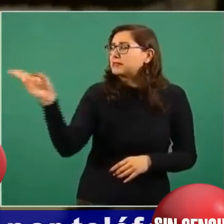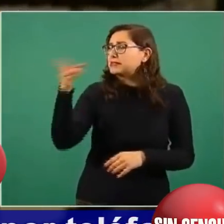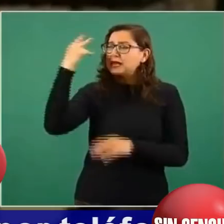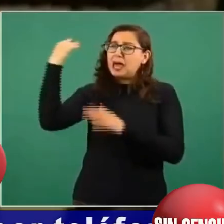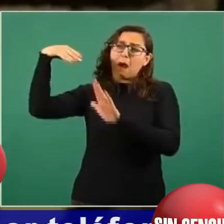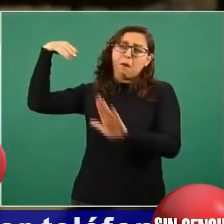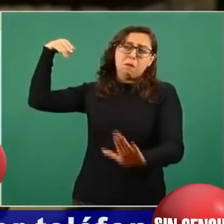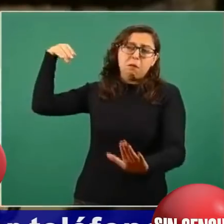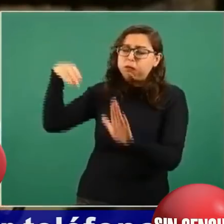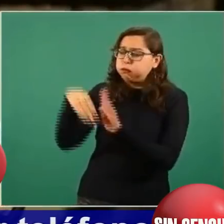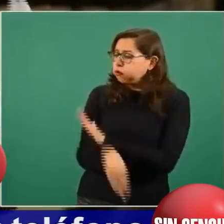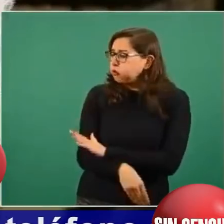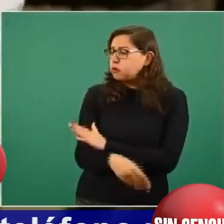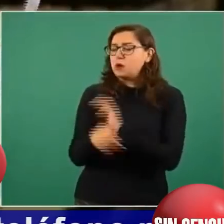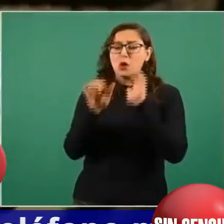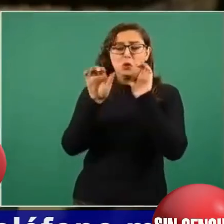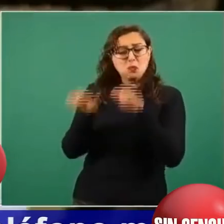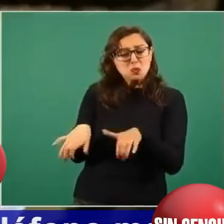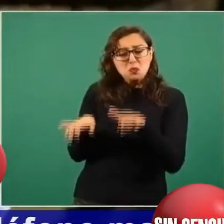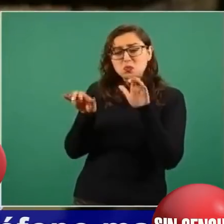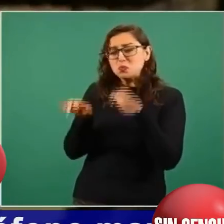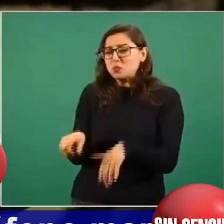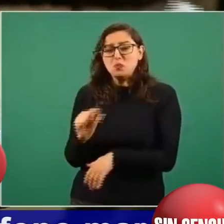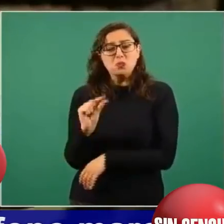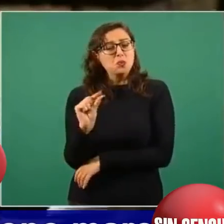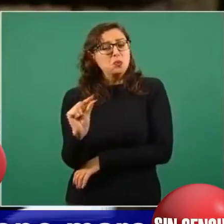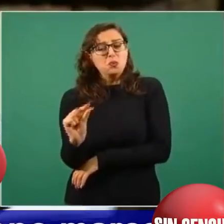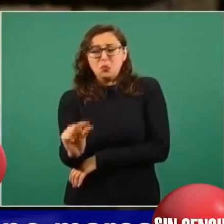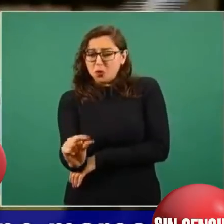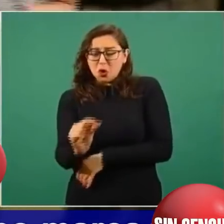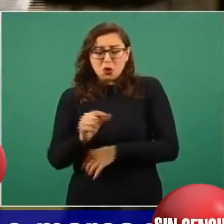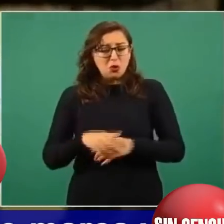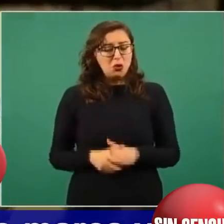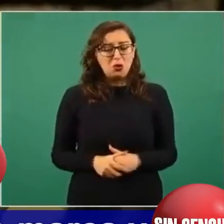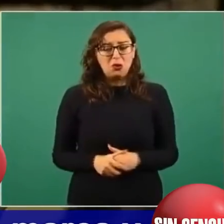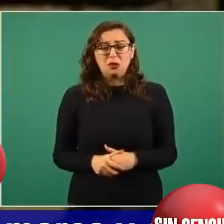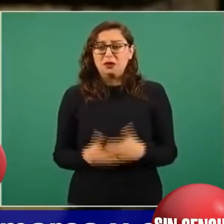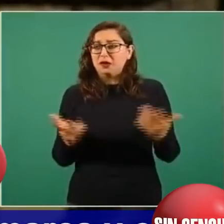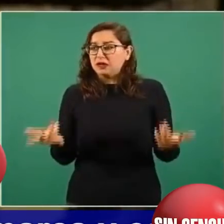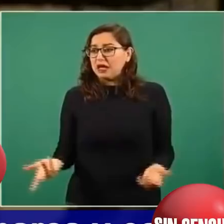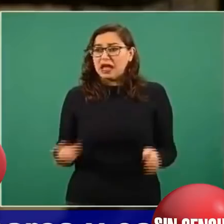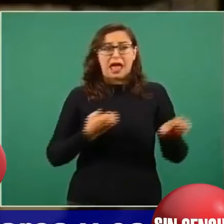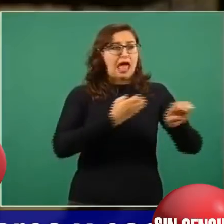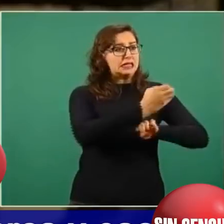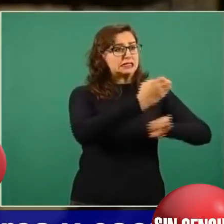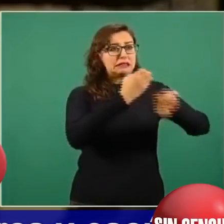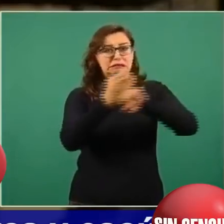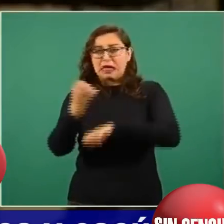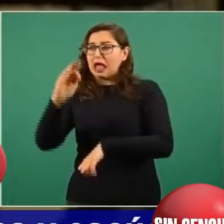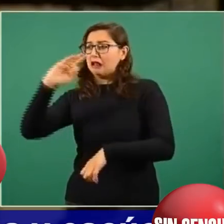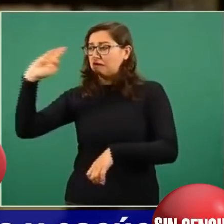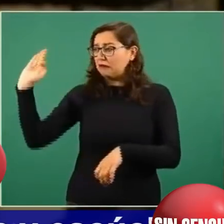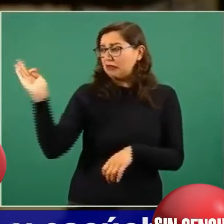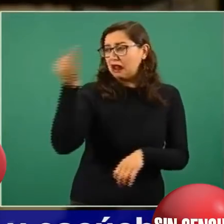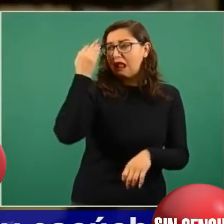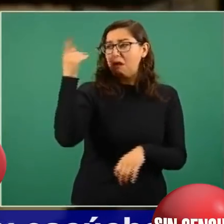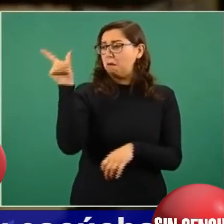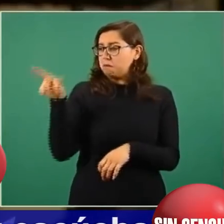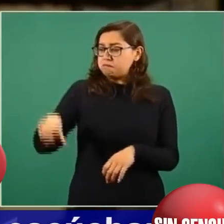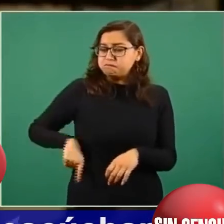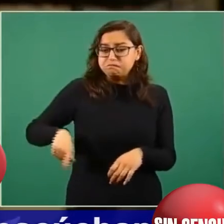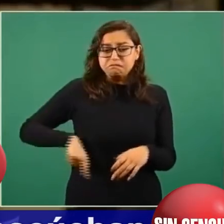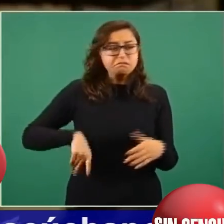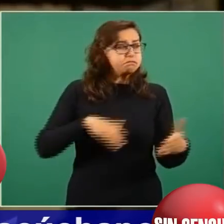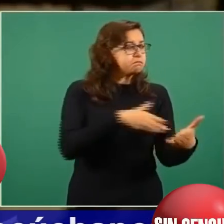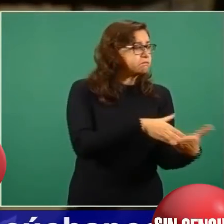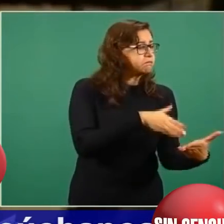estos momentos. Candados que se crean en los gobiernos de los estados y candados que crearon los gobiernos federales